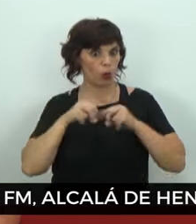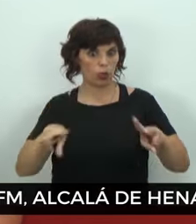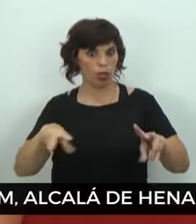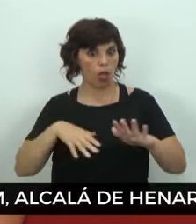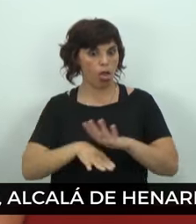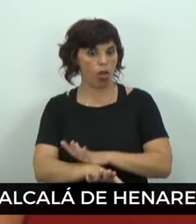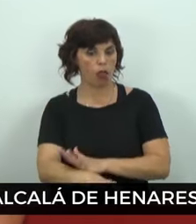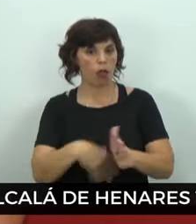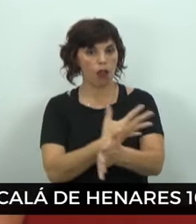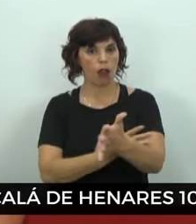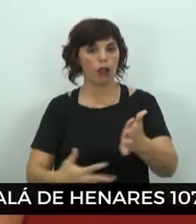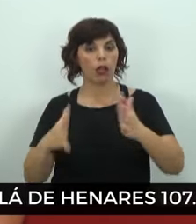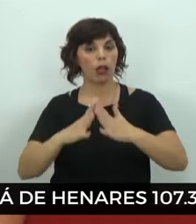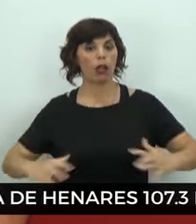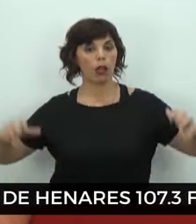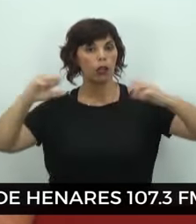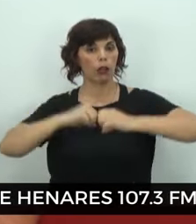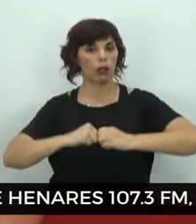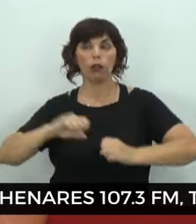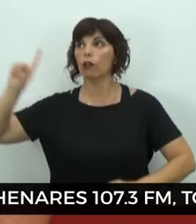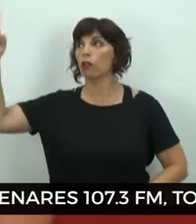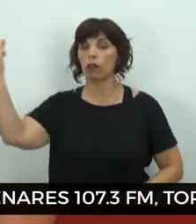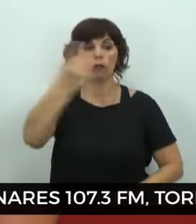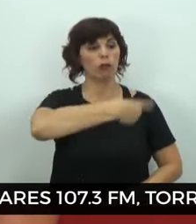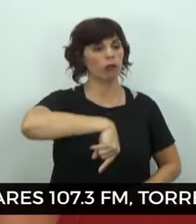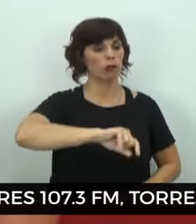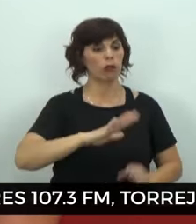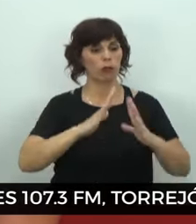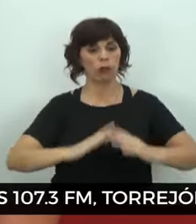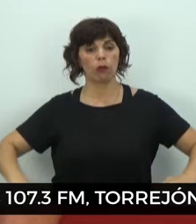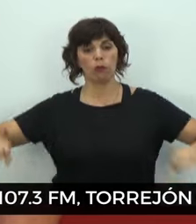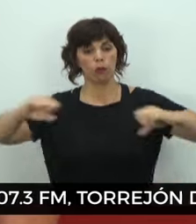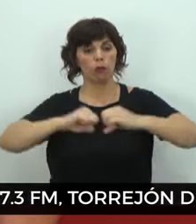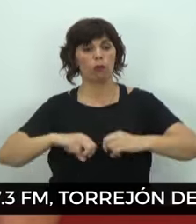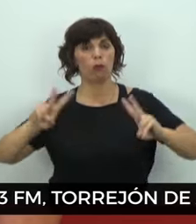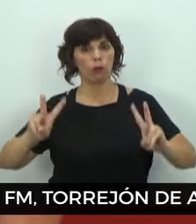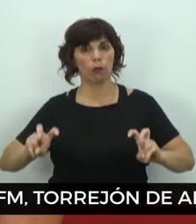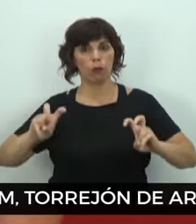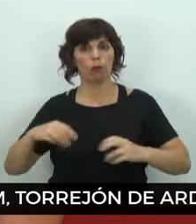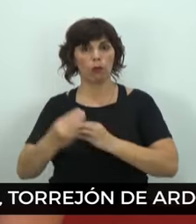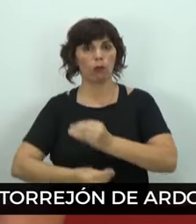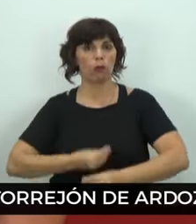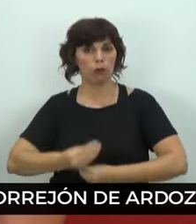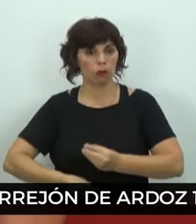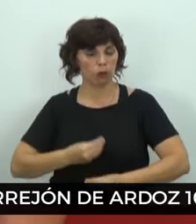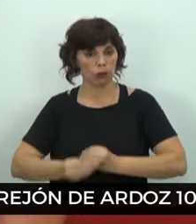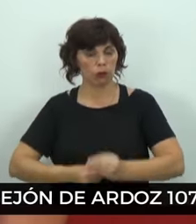pacto. Dios ha hecho un pacto con nosotros. Dios ha hecho un pacto con